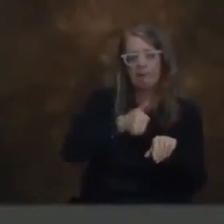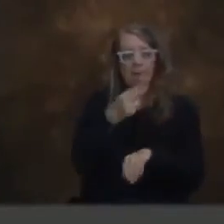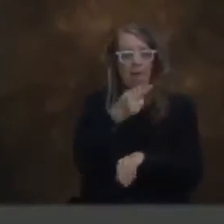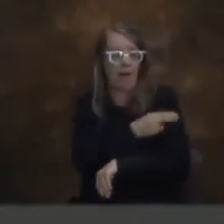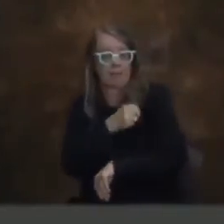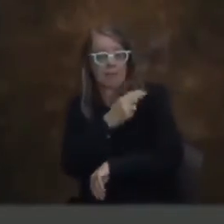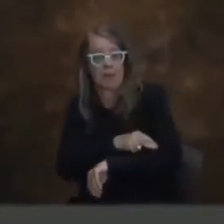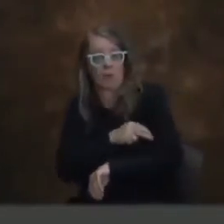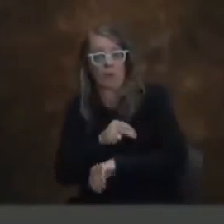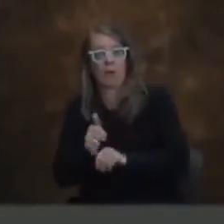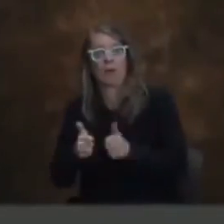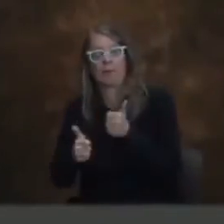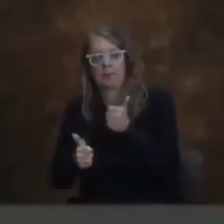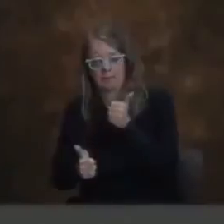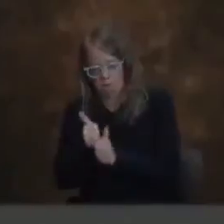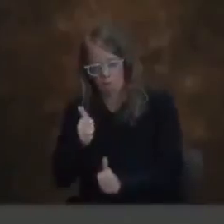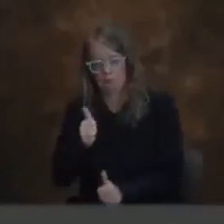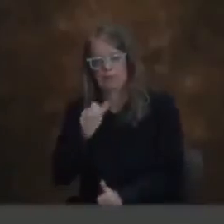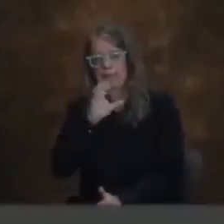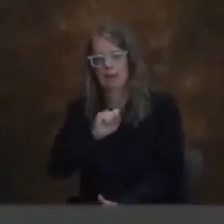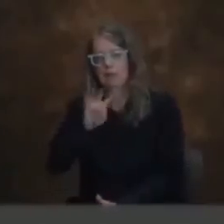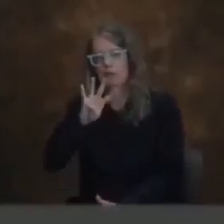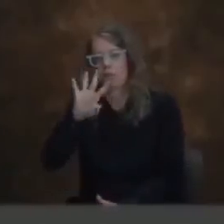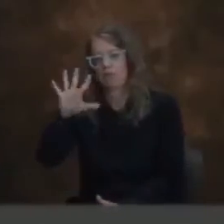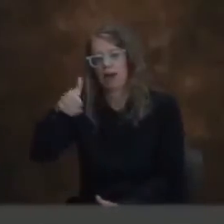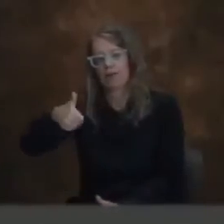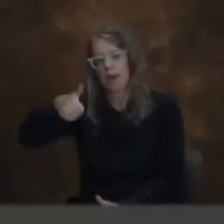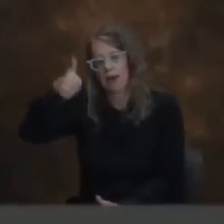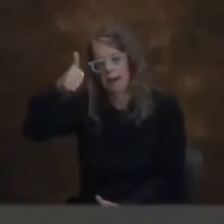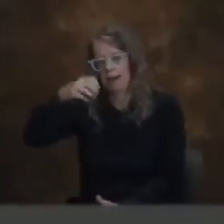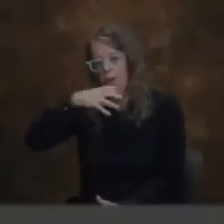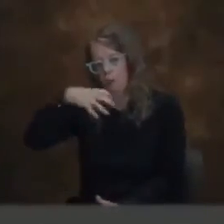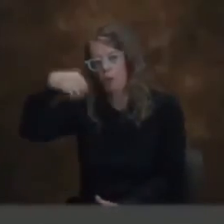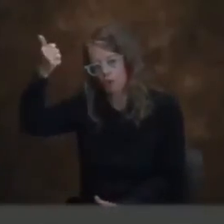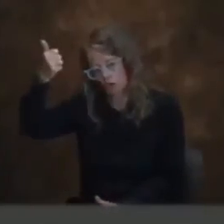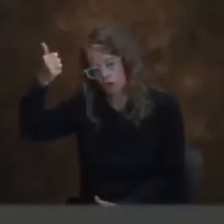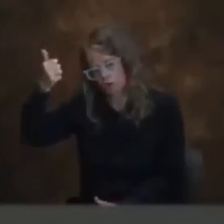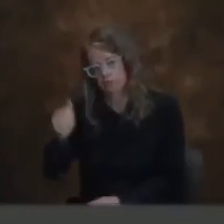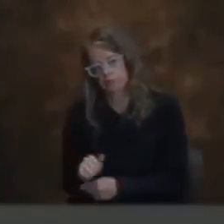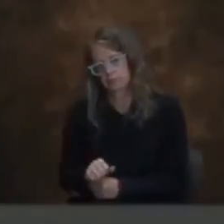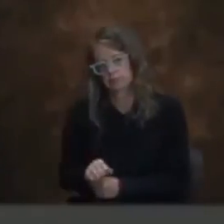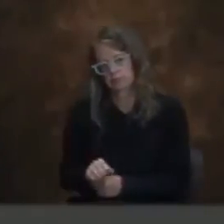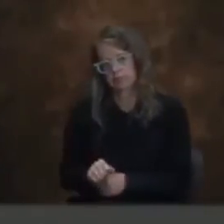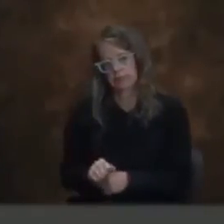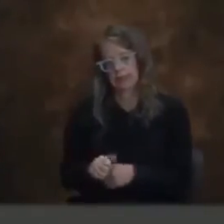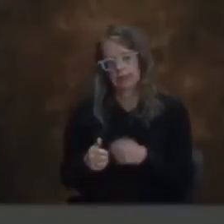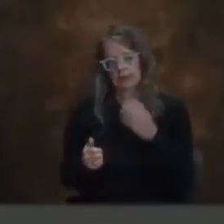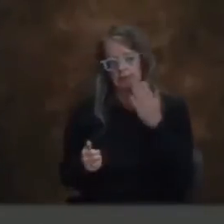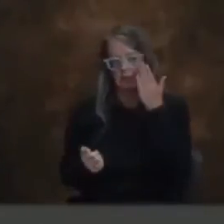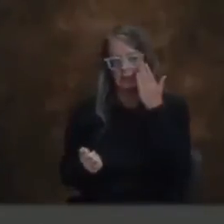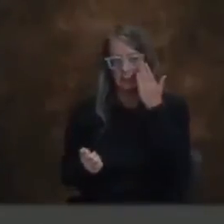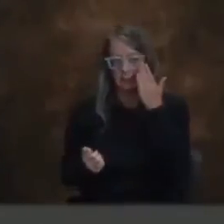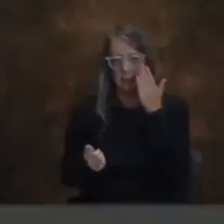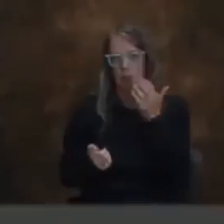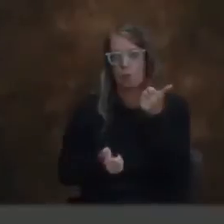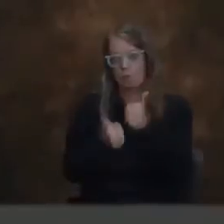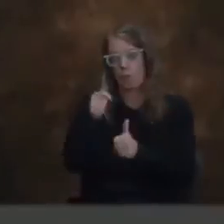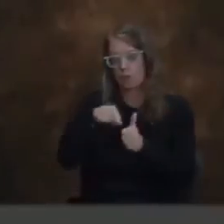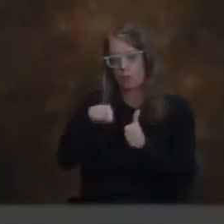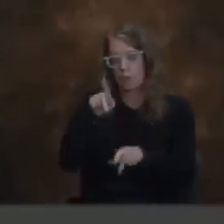personas de 45 años de edad y arriba y esto es la gran mayoría de personas hospitalizadas como